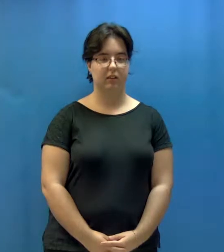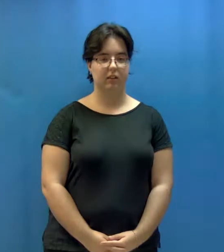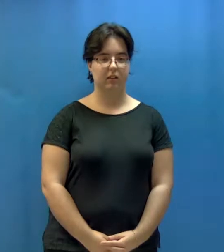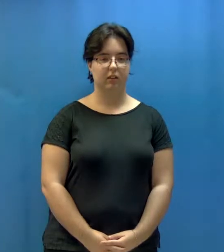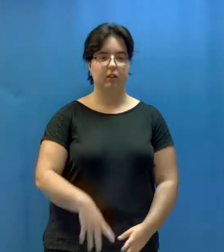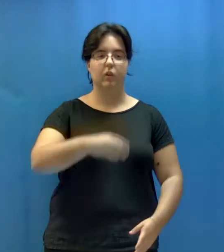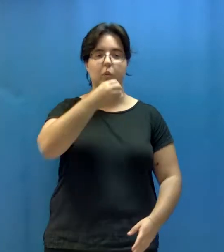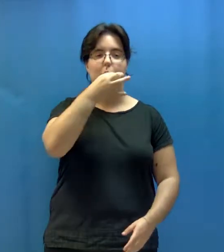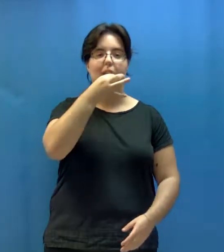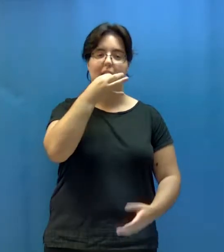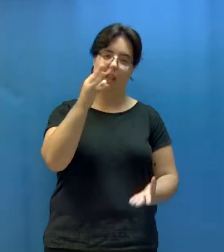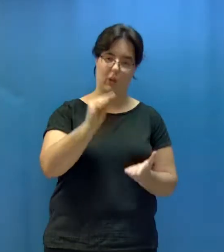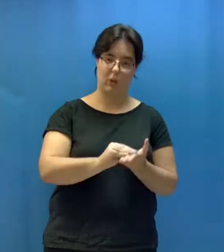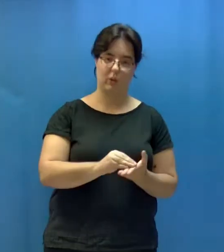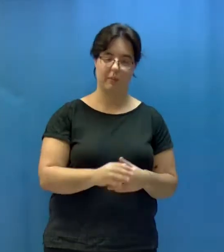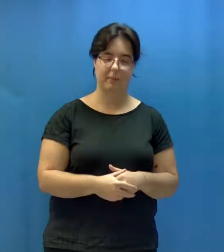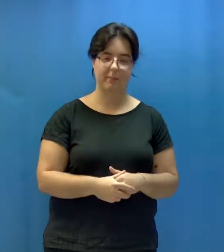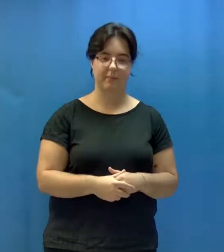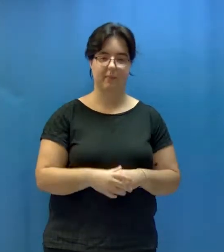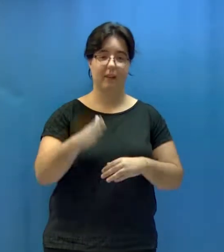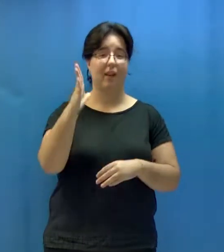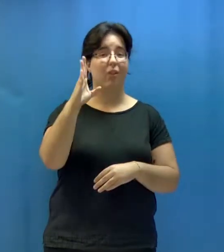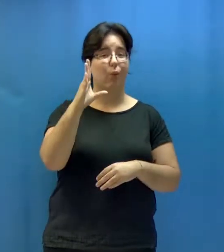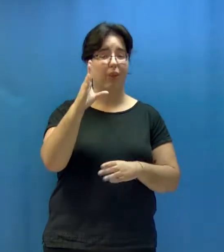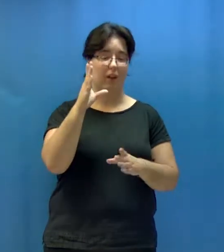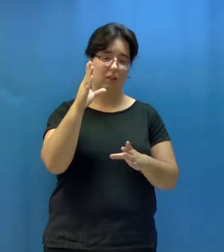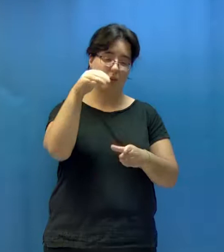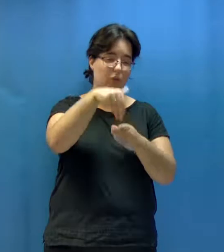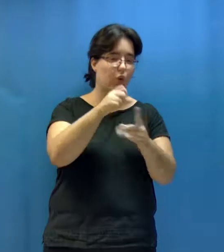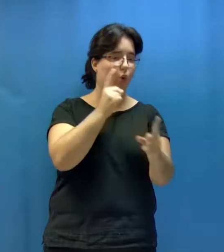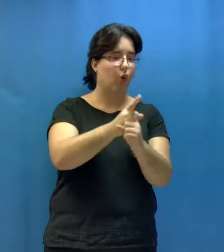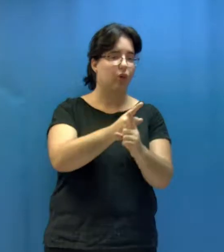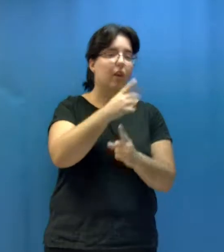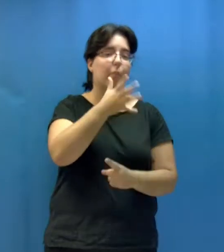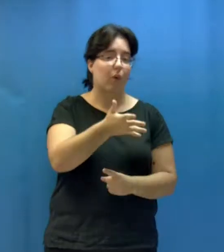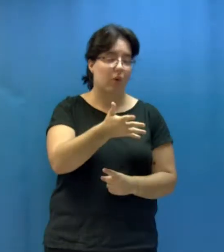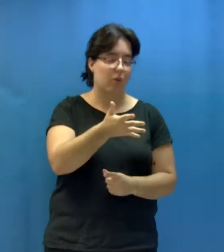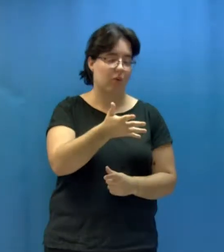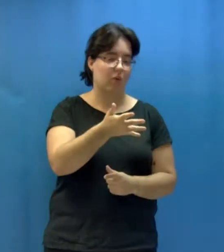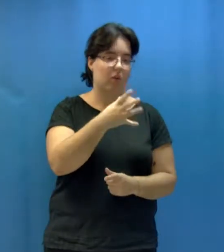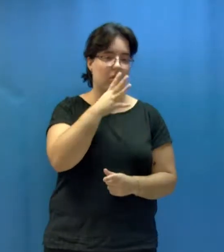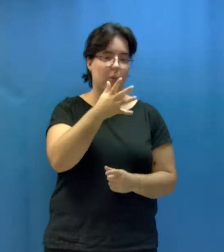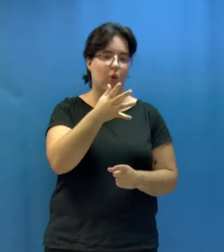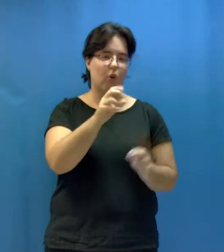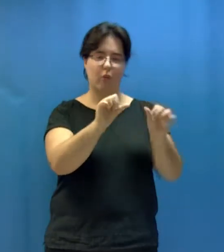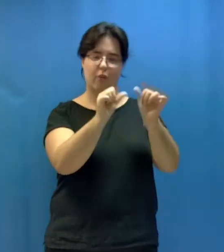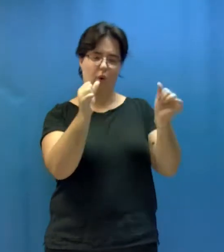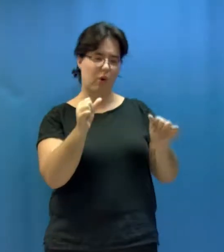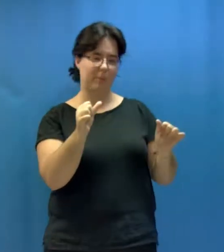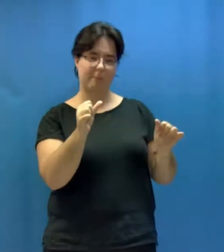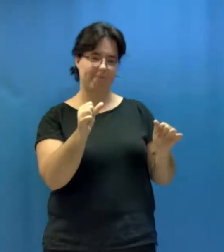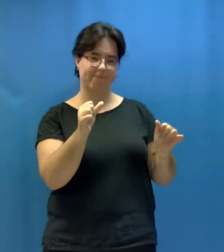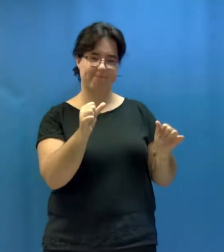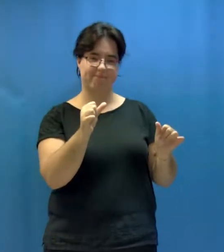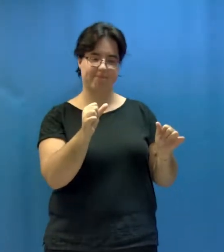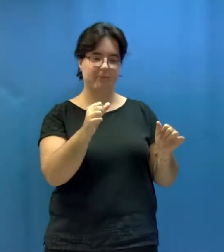Buenas tardes de nuevo. Ciudadanos ha votado en contra y les diré por qué. En primer lugar, por las formas. Ustedes, señores